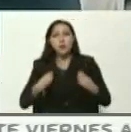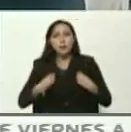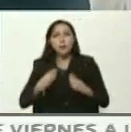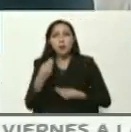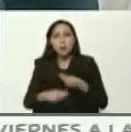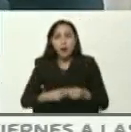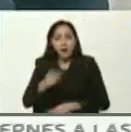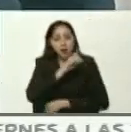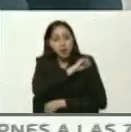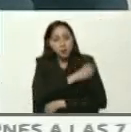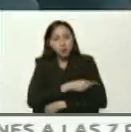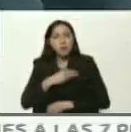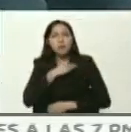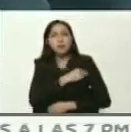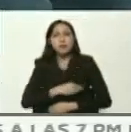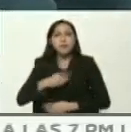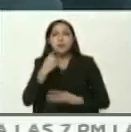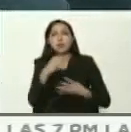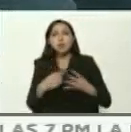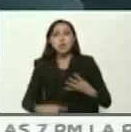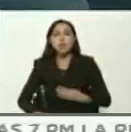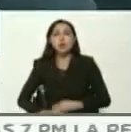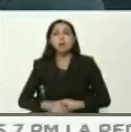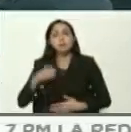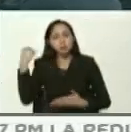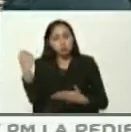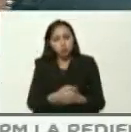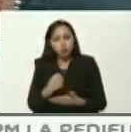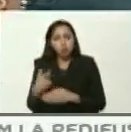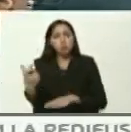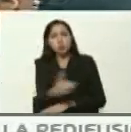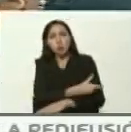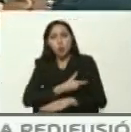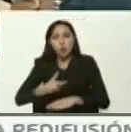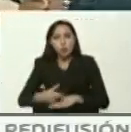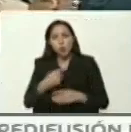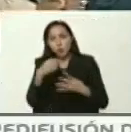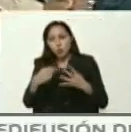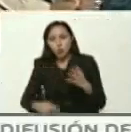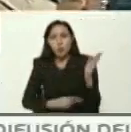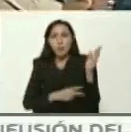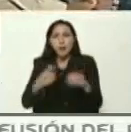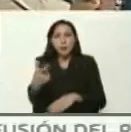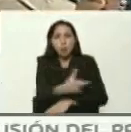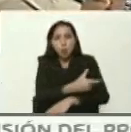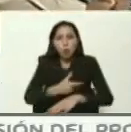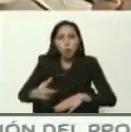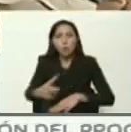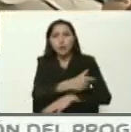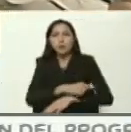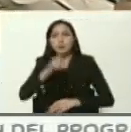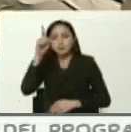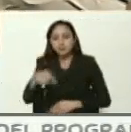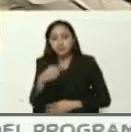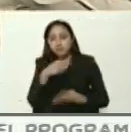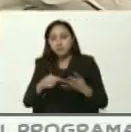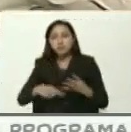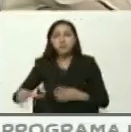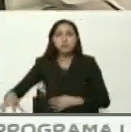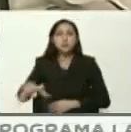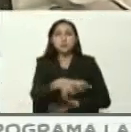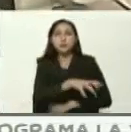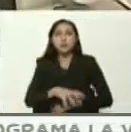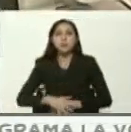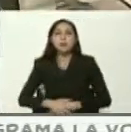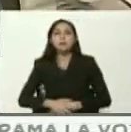del sistema de misiones, con toda la fuerza del gobierno nacional, de los gobiernos regionales, de los gobiernos municipales y fundamentalmente